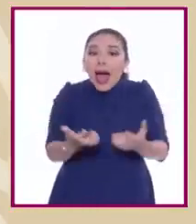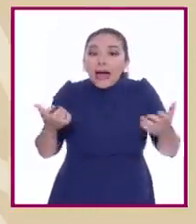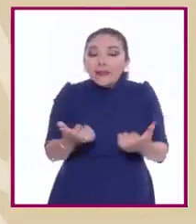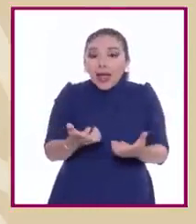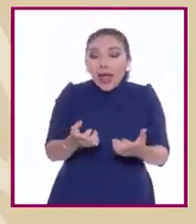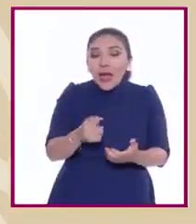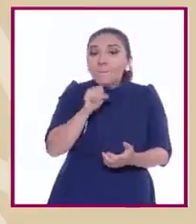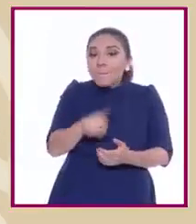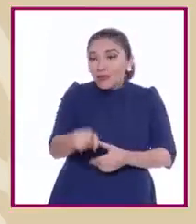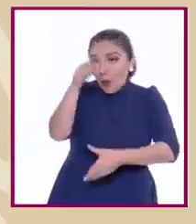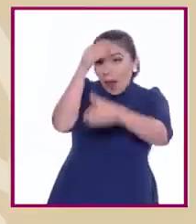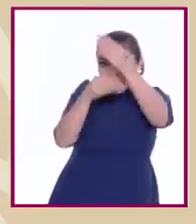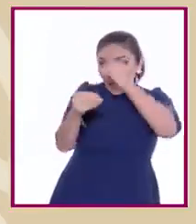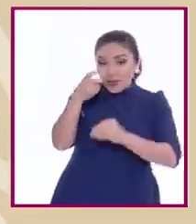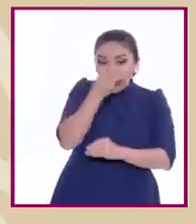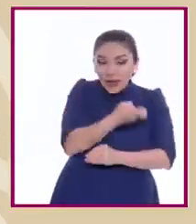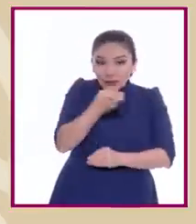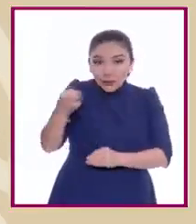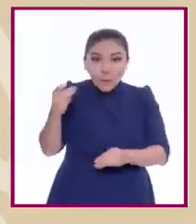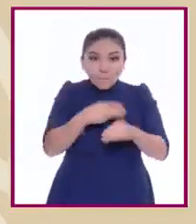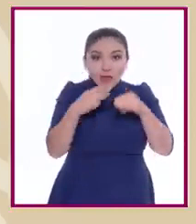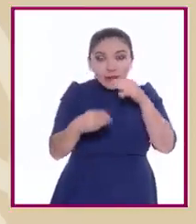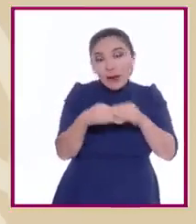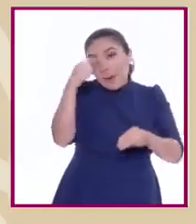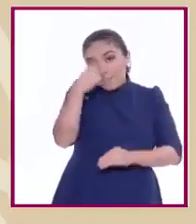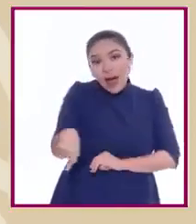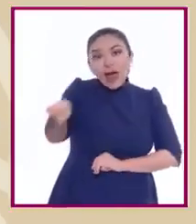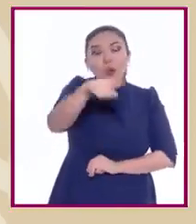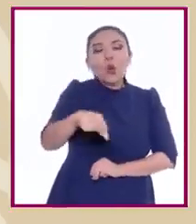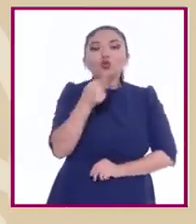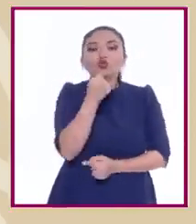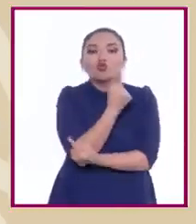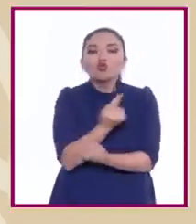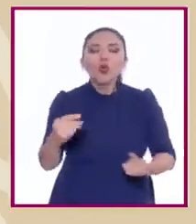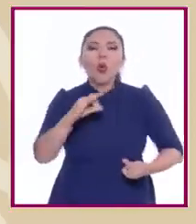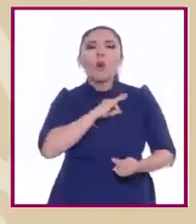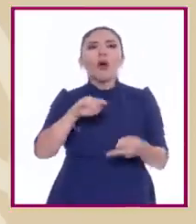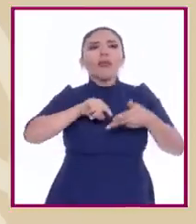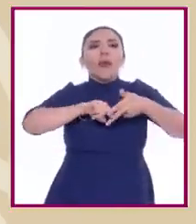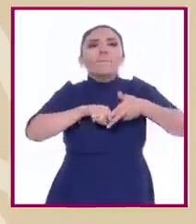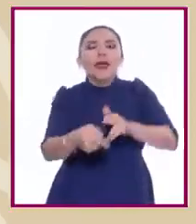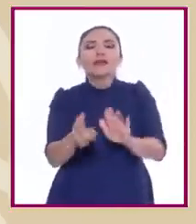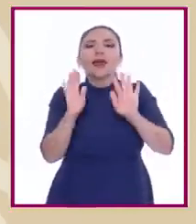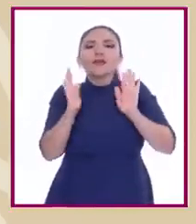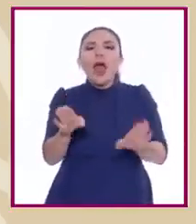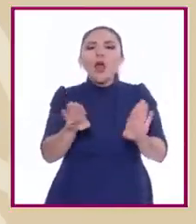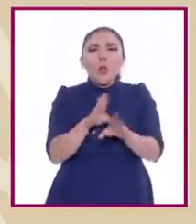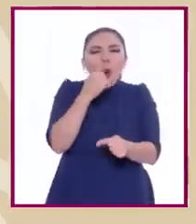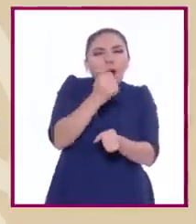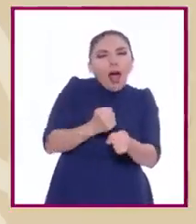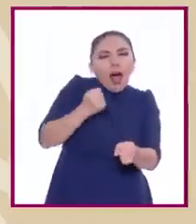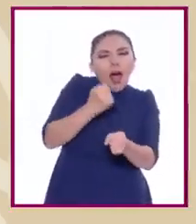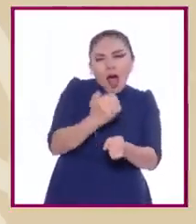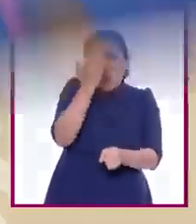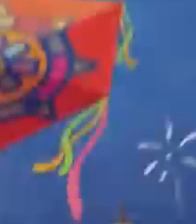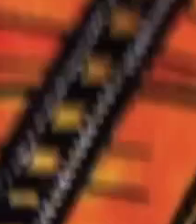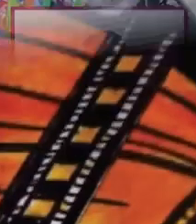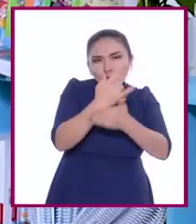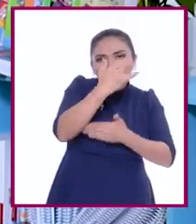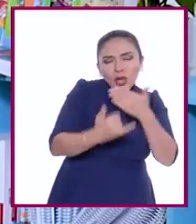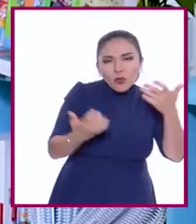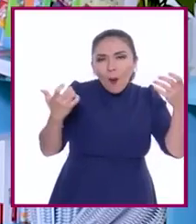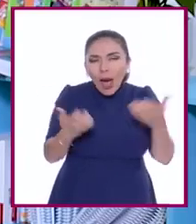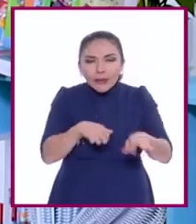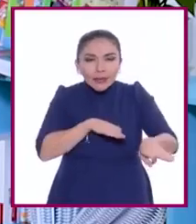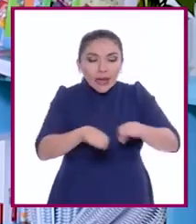llevaran a cabo el aprendizaje de estos contenidos para que los niños empiecen a trabajar con el